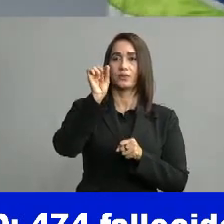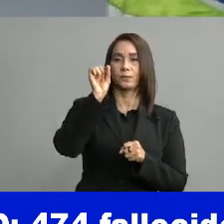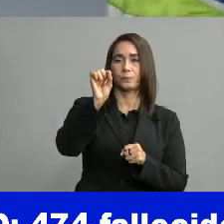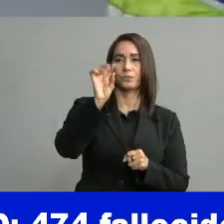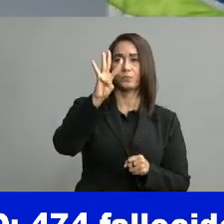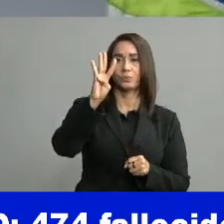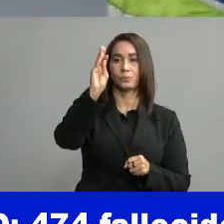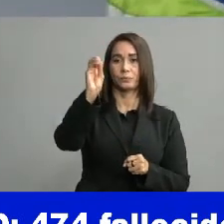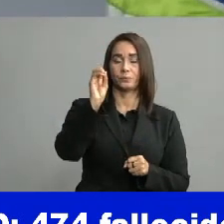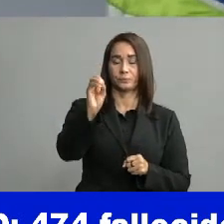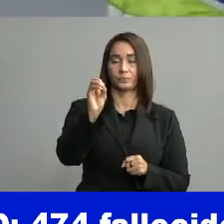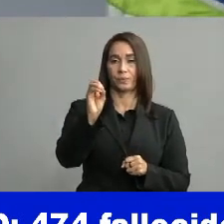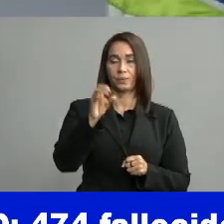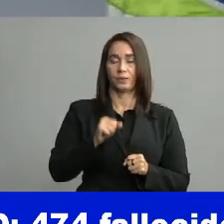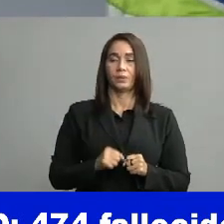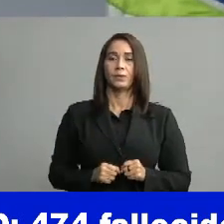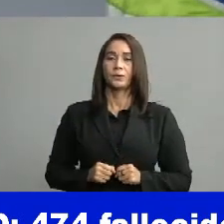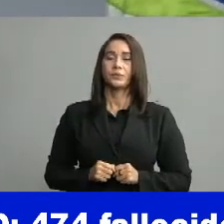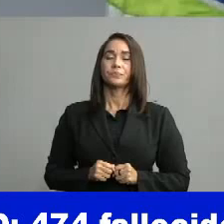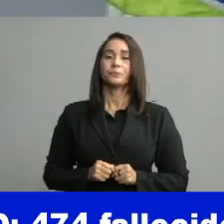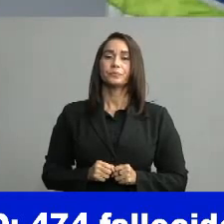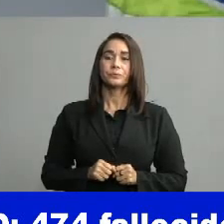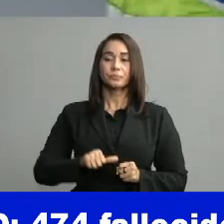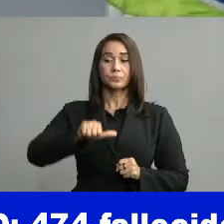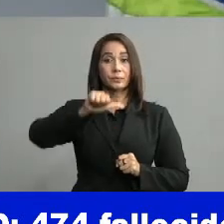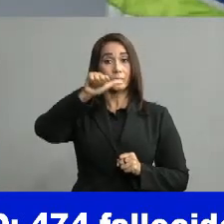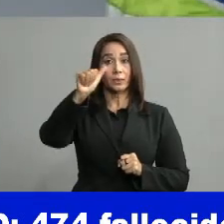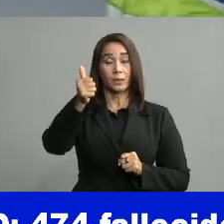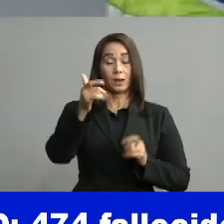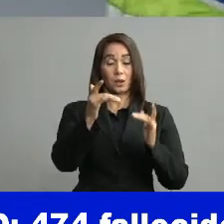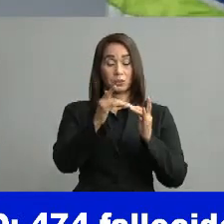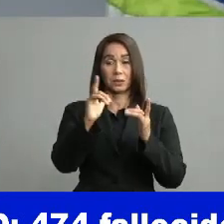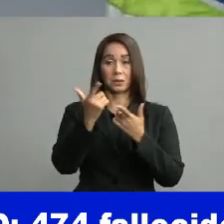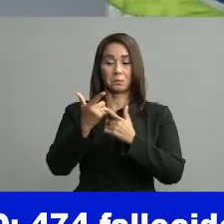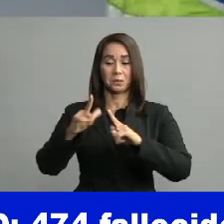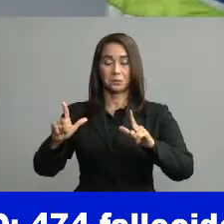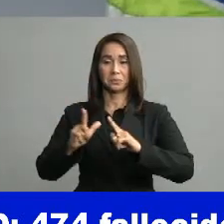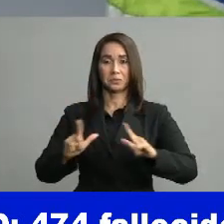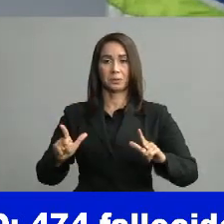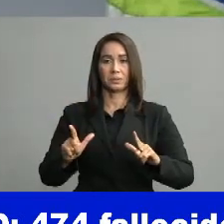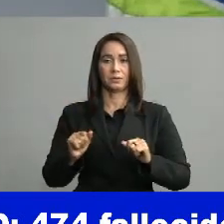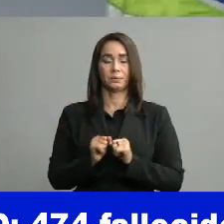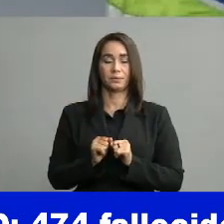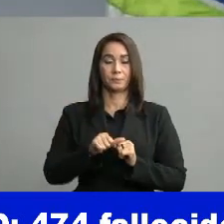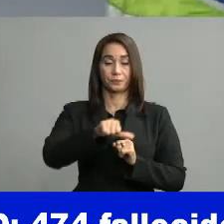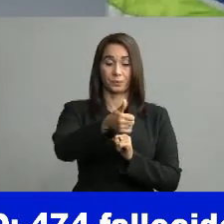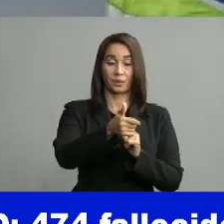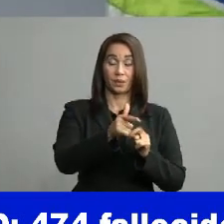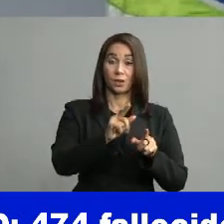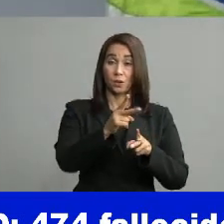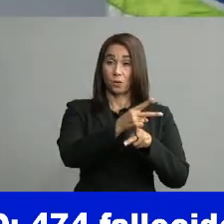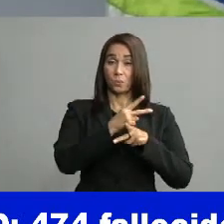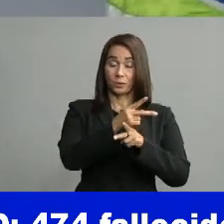35.4%, y el número de unidades de cuidados intensivos